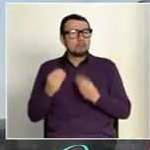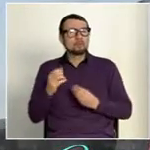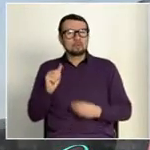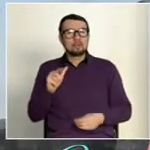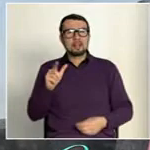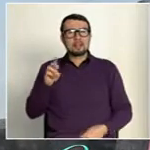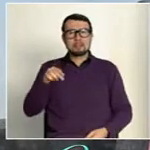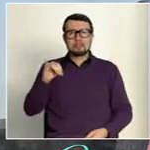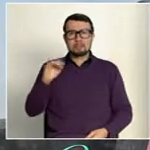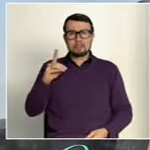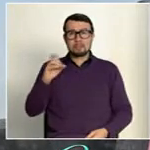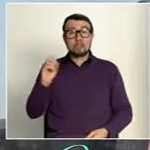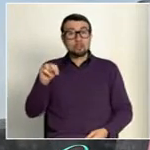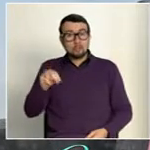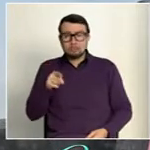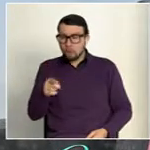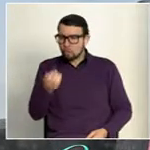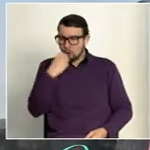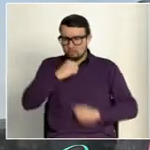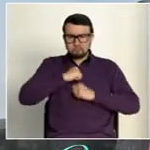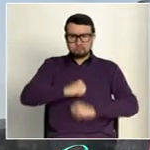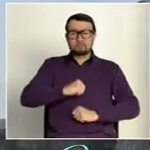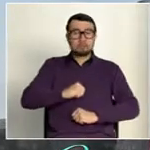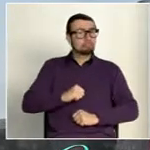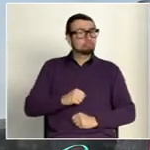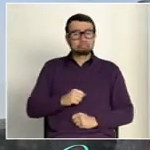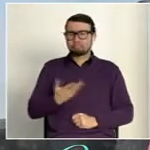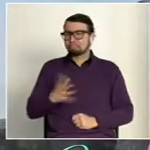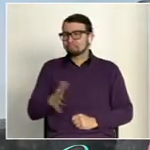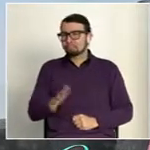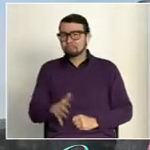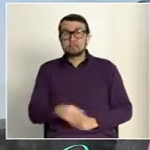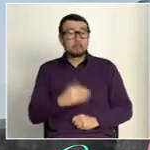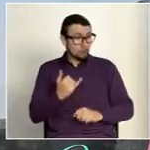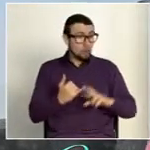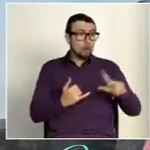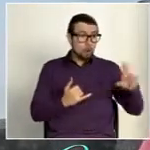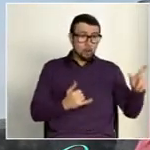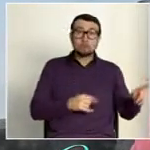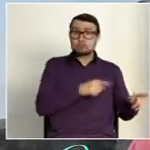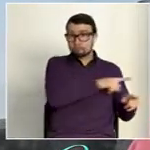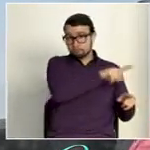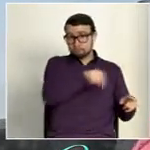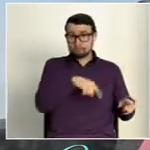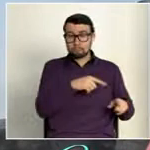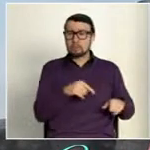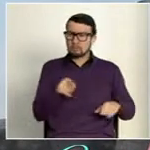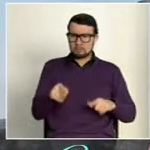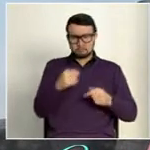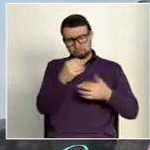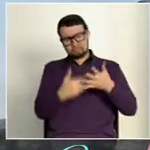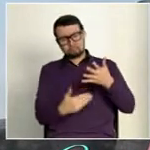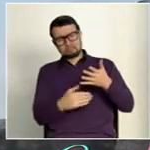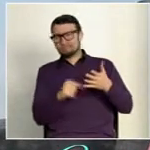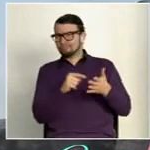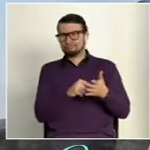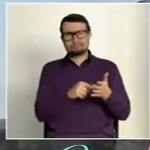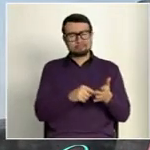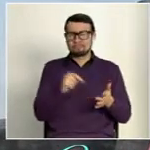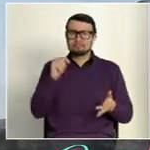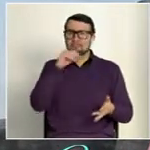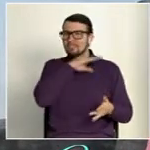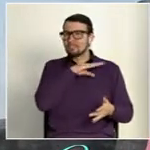propiedades realmente nutricionales de ese arroz no son tan altas como indican propiedades en la tabla